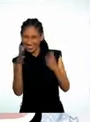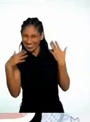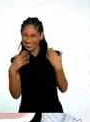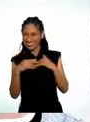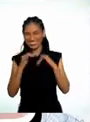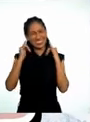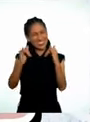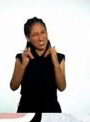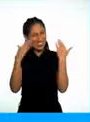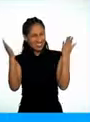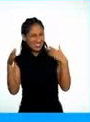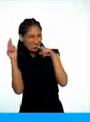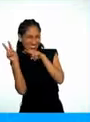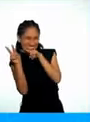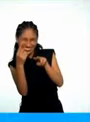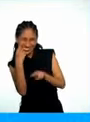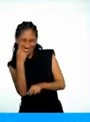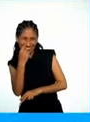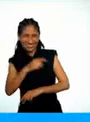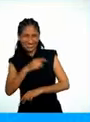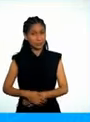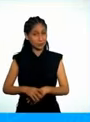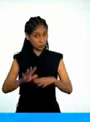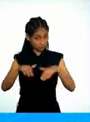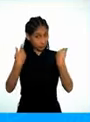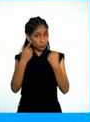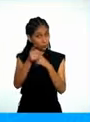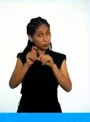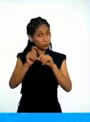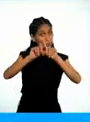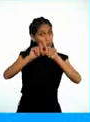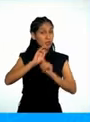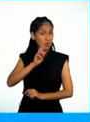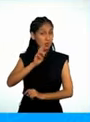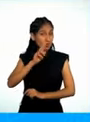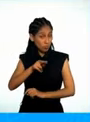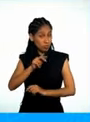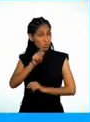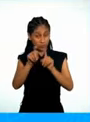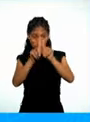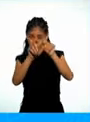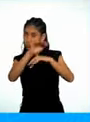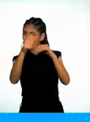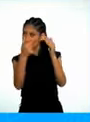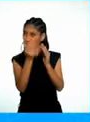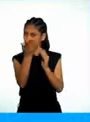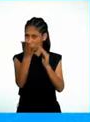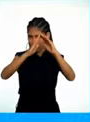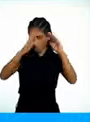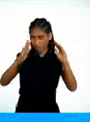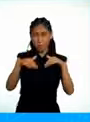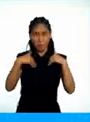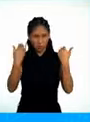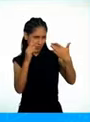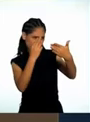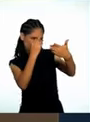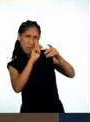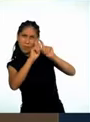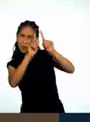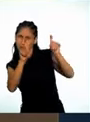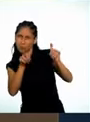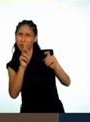si te animas a contestar las preguntas todas y todos en casa también lo pueden intentar